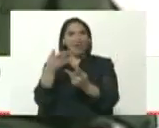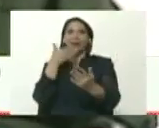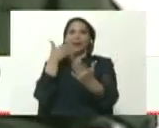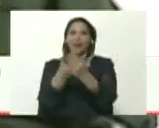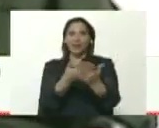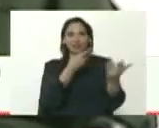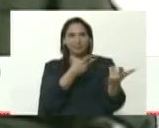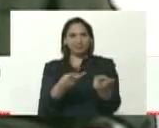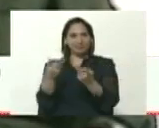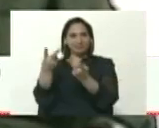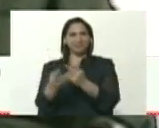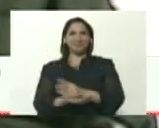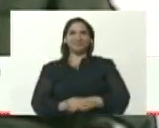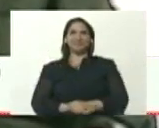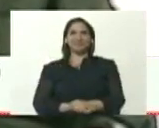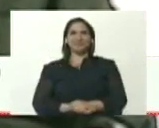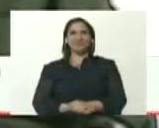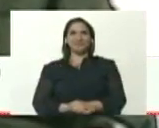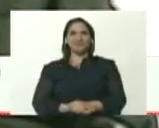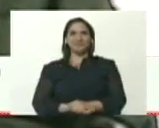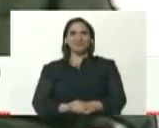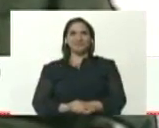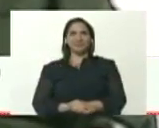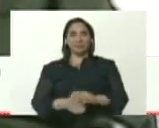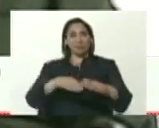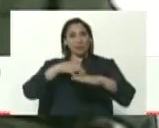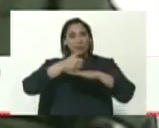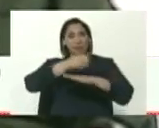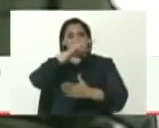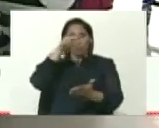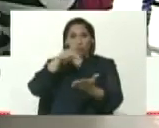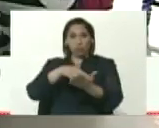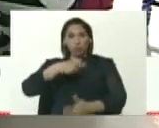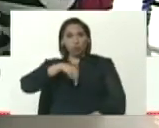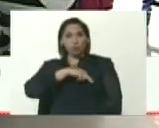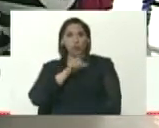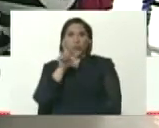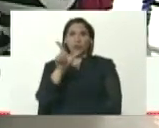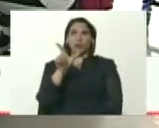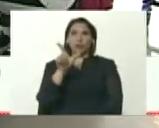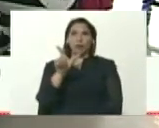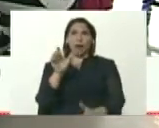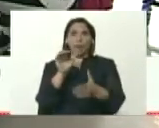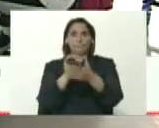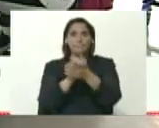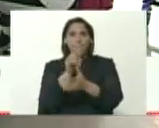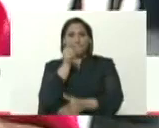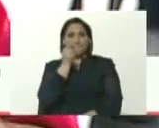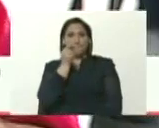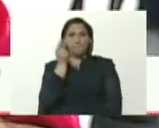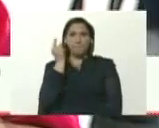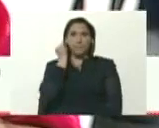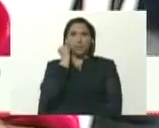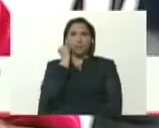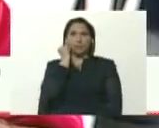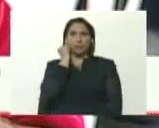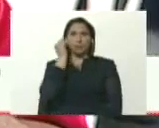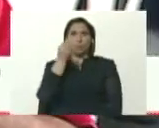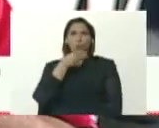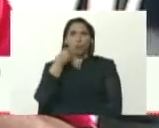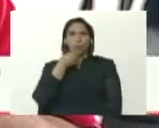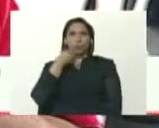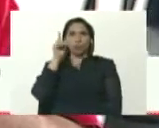venido. Parte de la dirección nacional de nuestro partido, de los compañeros, compañeras, ayer estuvimos con la juventud